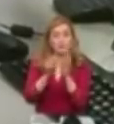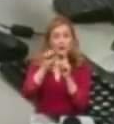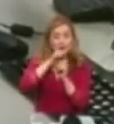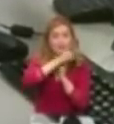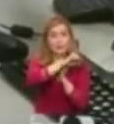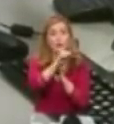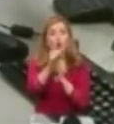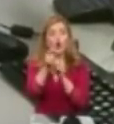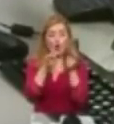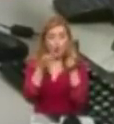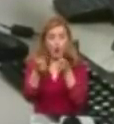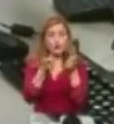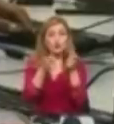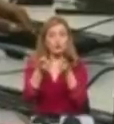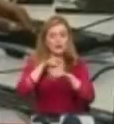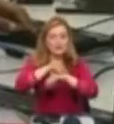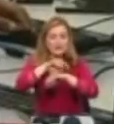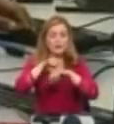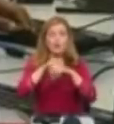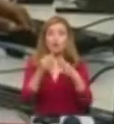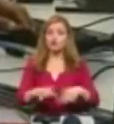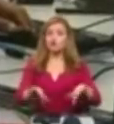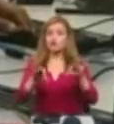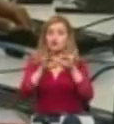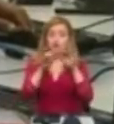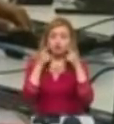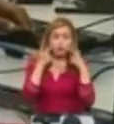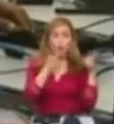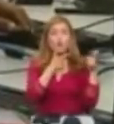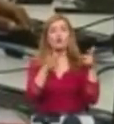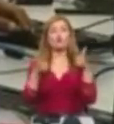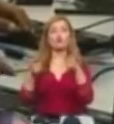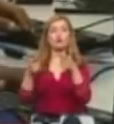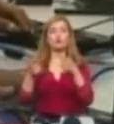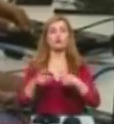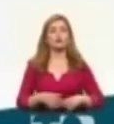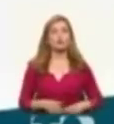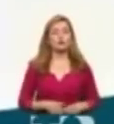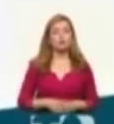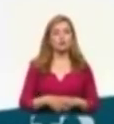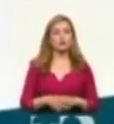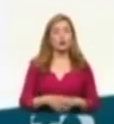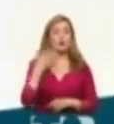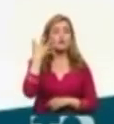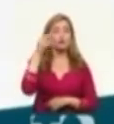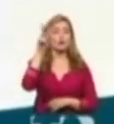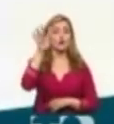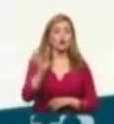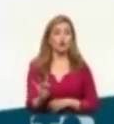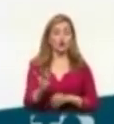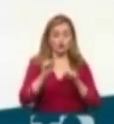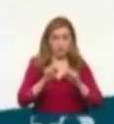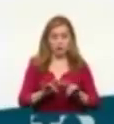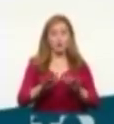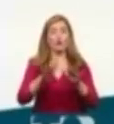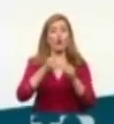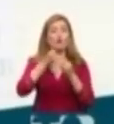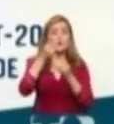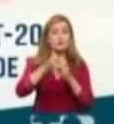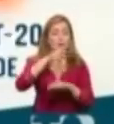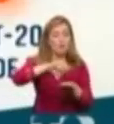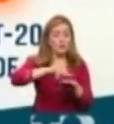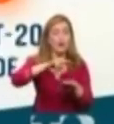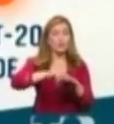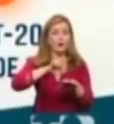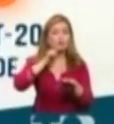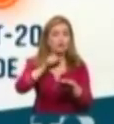sistema de monitoreo marcan un periodo importante en la vigilancia del dispositivo de Alvarado. Desde el 28 de septiembre, la última vez que acudió hasta